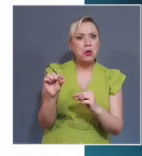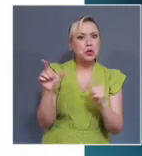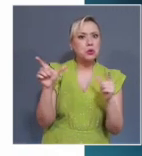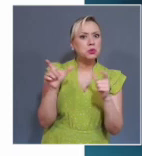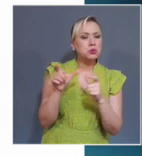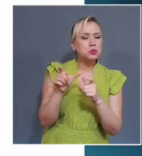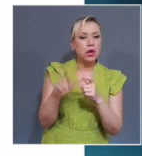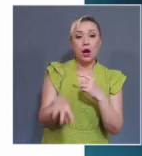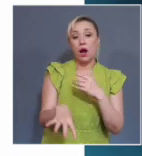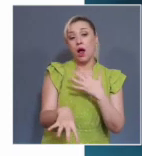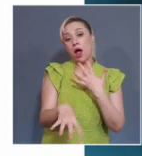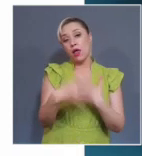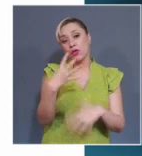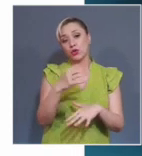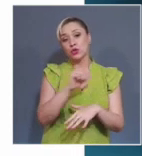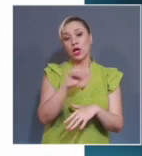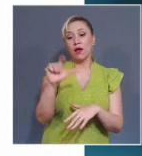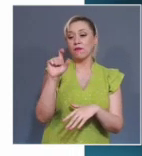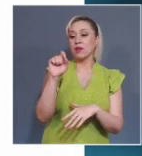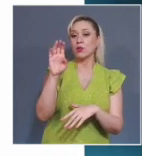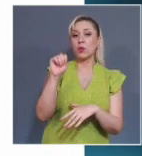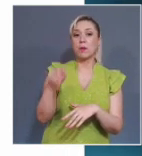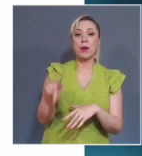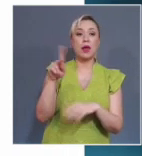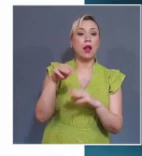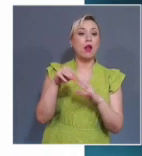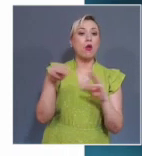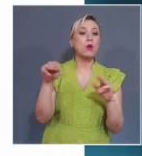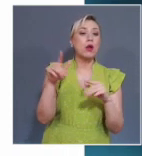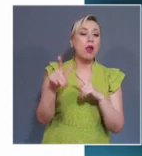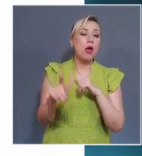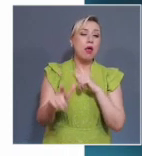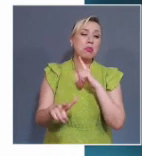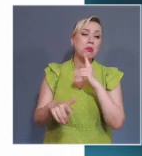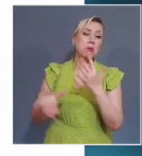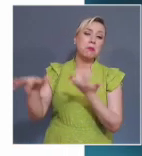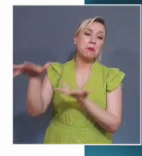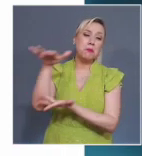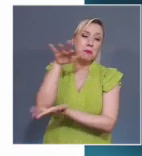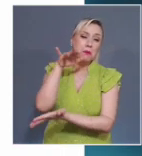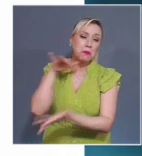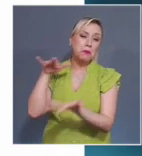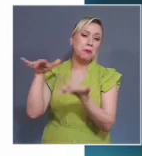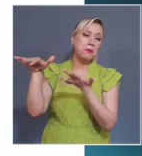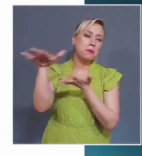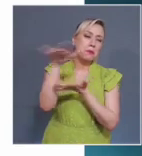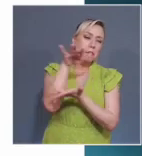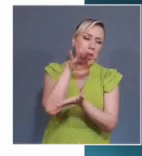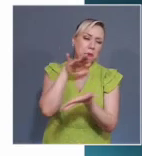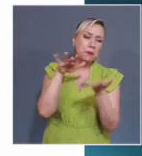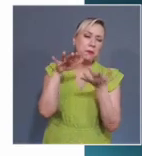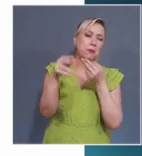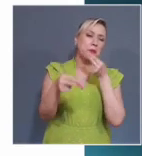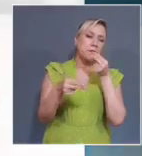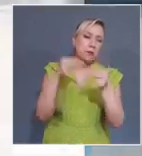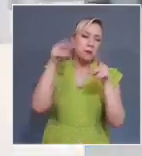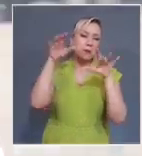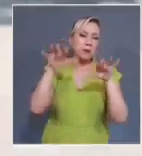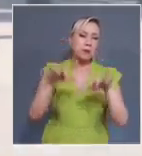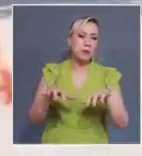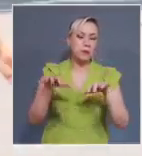29 kilómetros por hora. Sí, es algo lento, por ejemplo, en comparación con un huracán, que tiene entre 19 a 40 kilómetros por